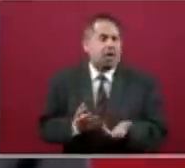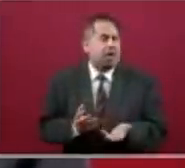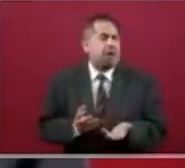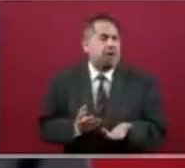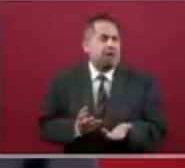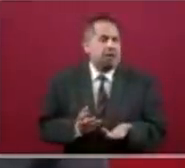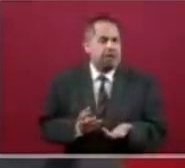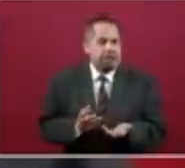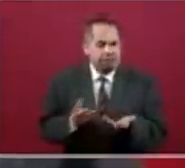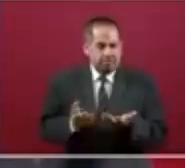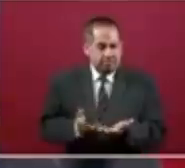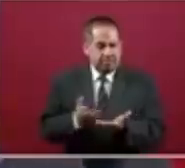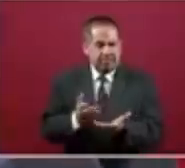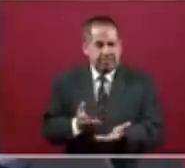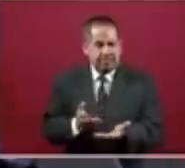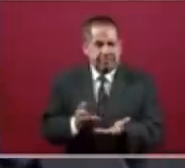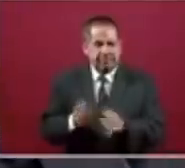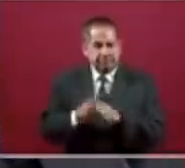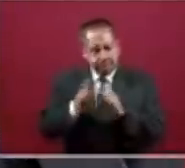para